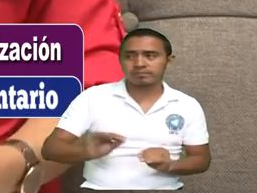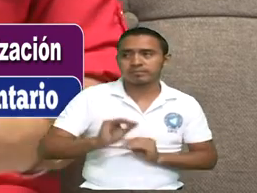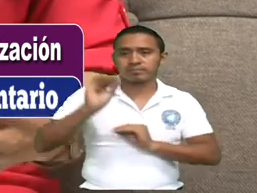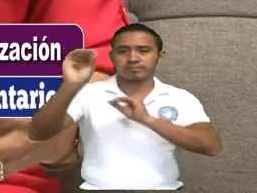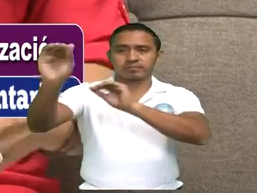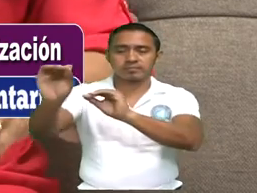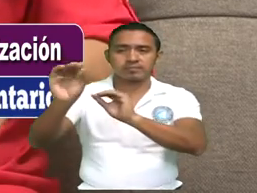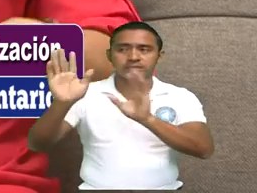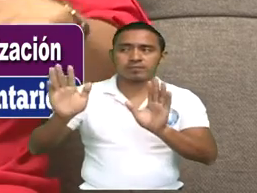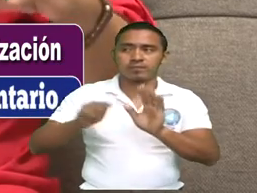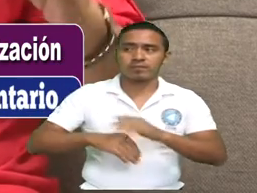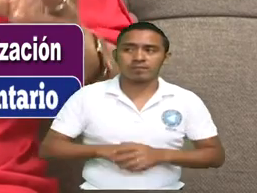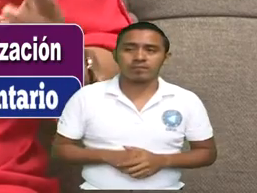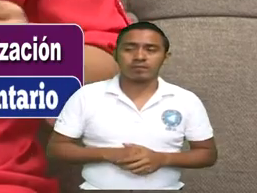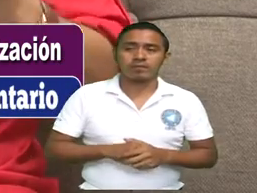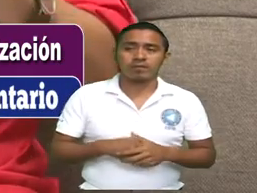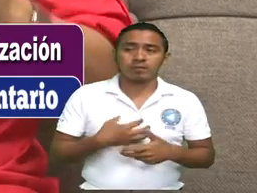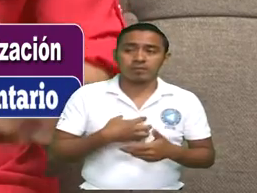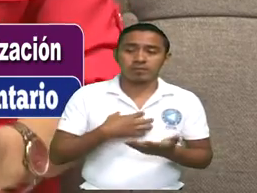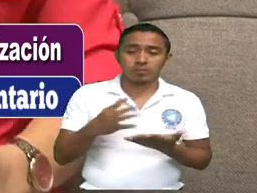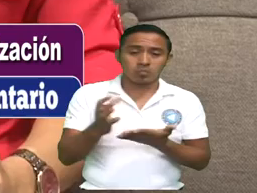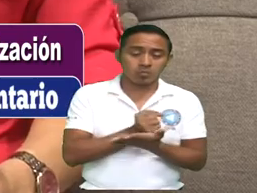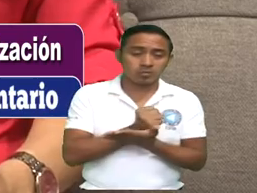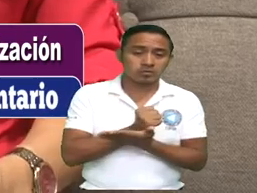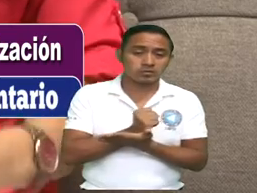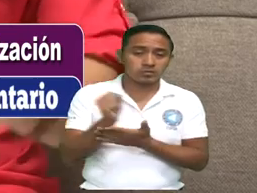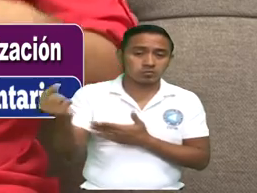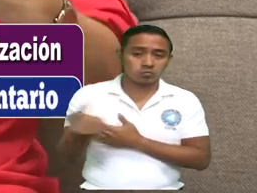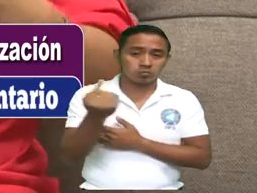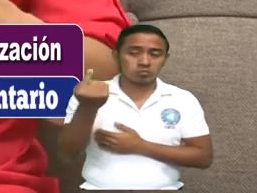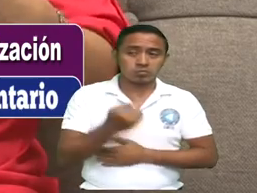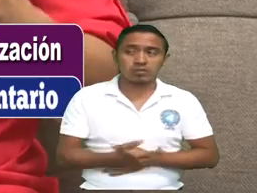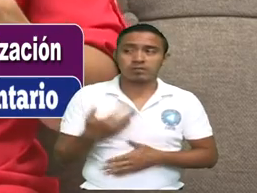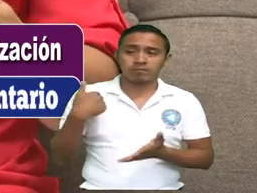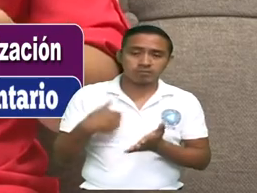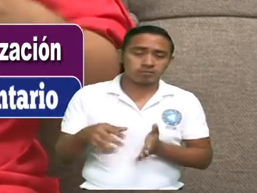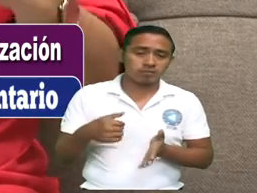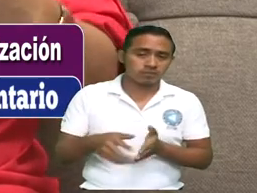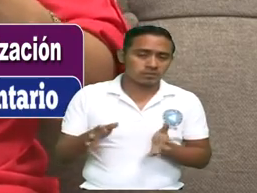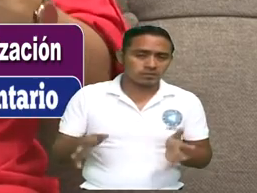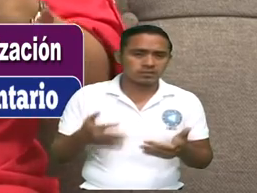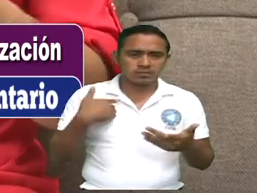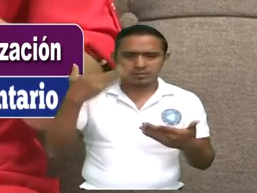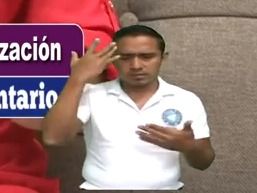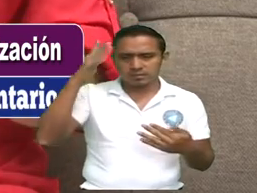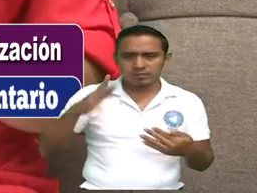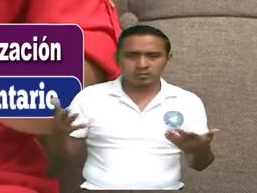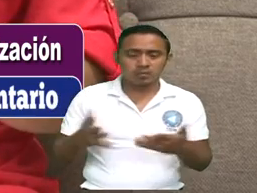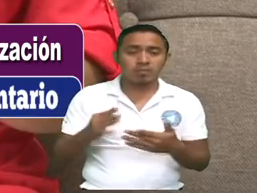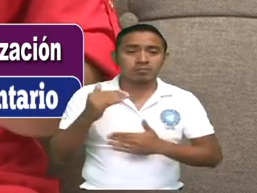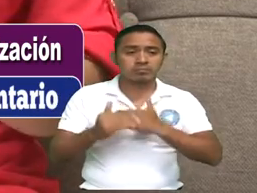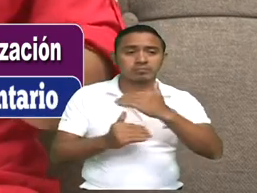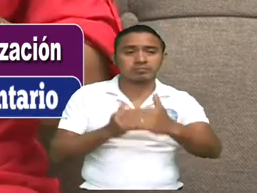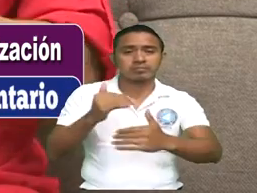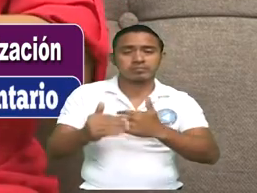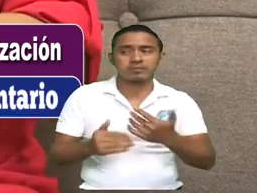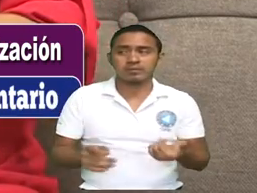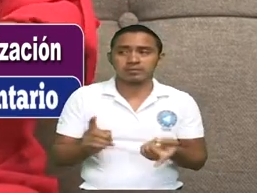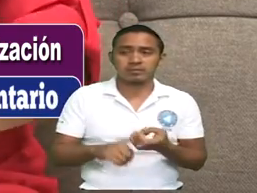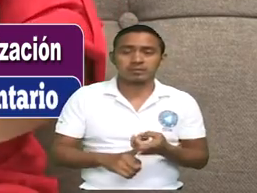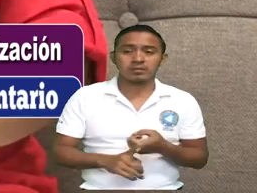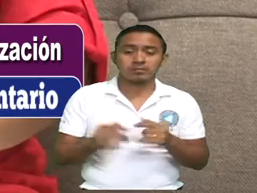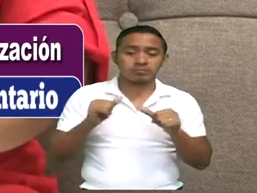colegio. Entonces, con el sistema único donde están registrados los estudiantes, ahora no es más fácil saber cómo estamos en el avance, tanto de